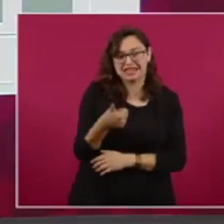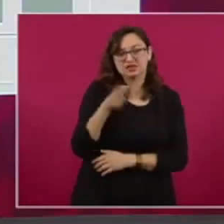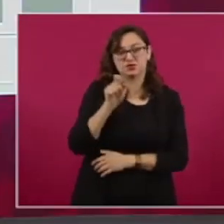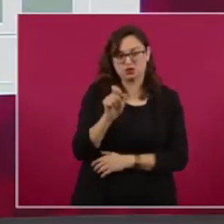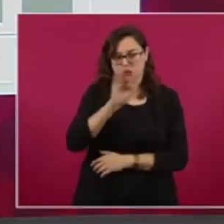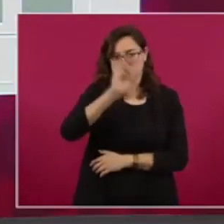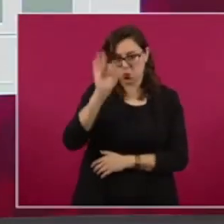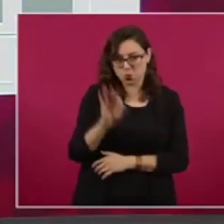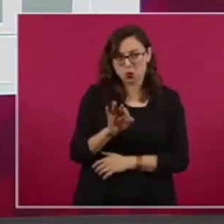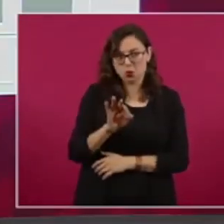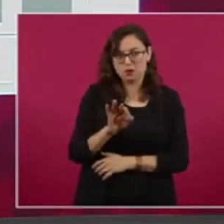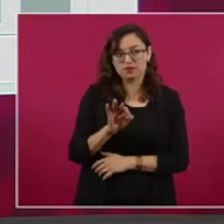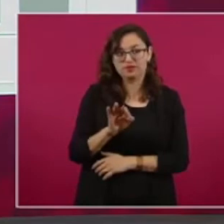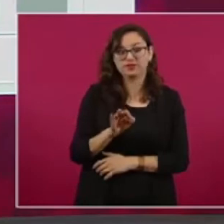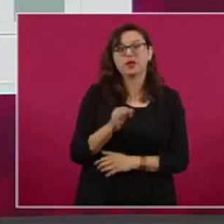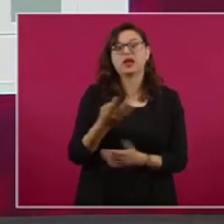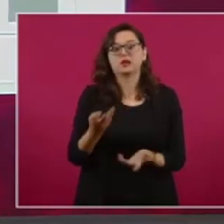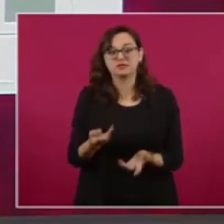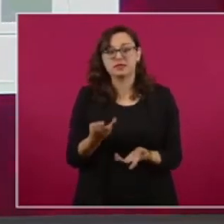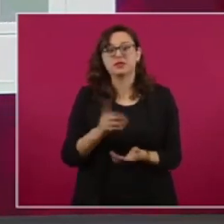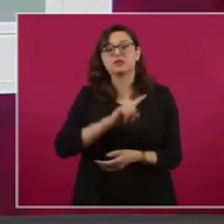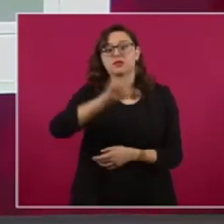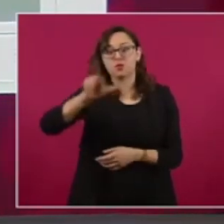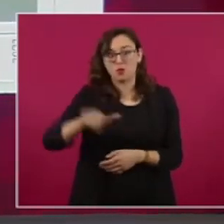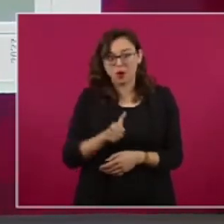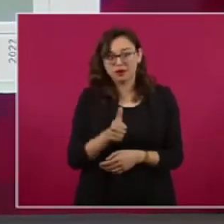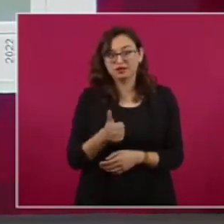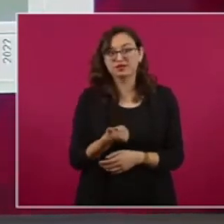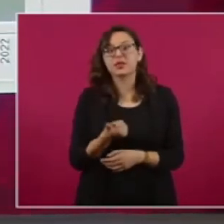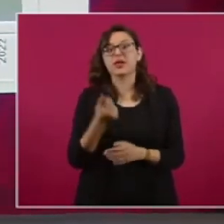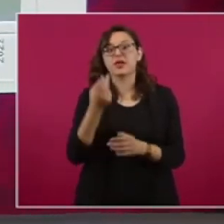Del 19 al 20, 3.9.